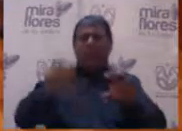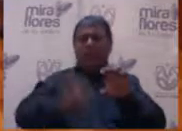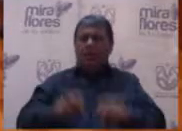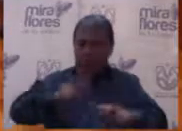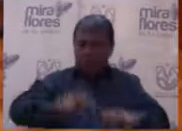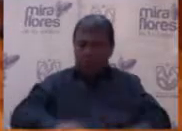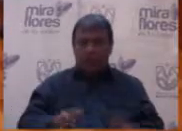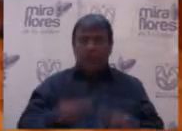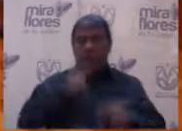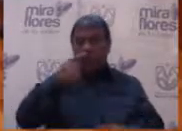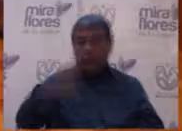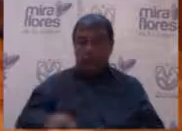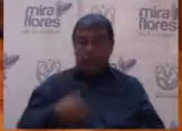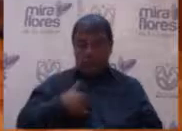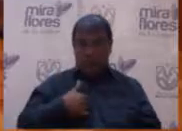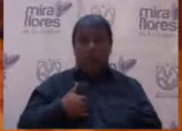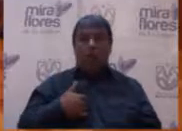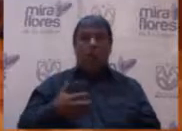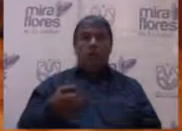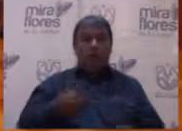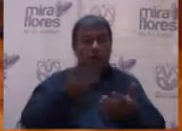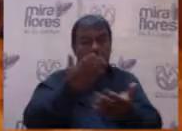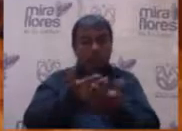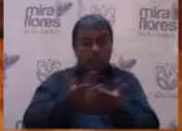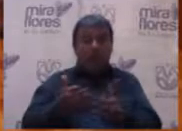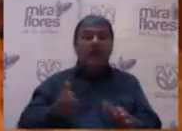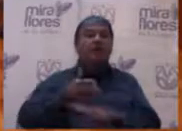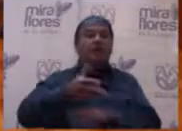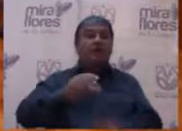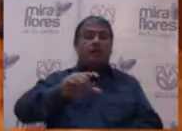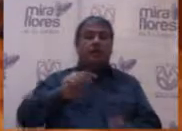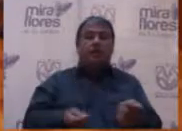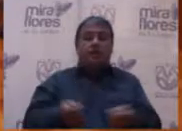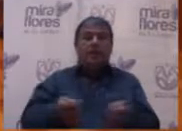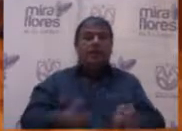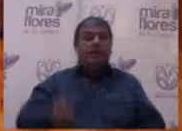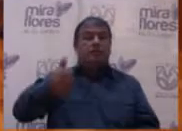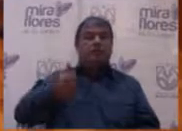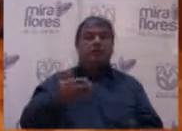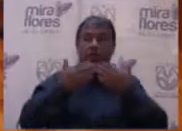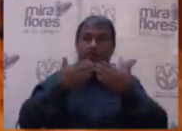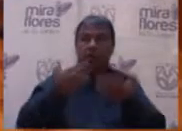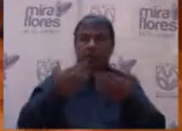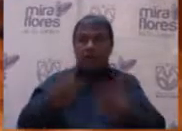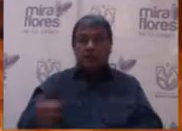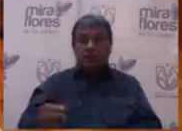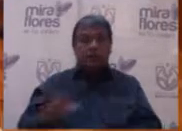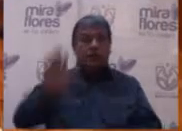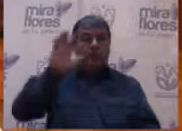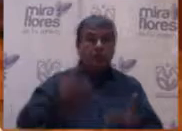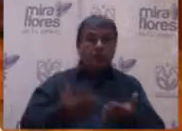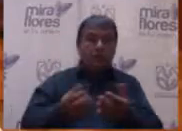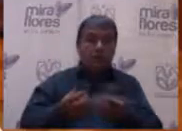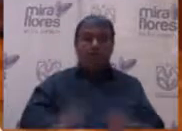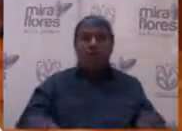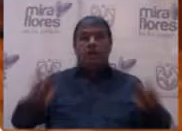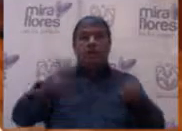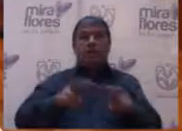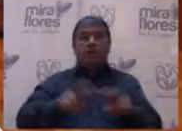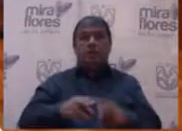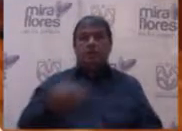eso reitero mi ofrecimiento de que esto se vea a través de la gerencia municipal. Muy bien, muchas gracias por su intervención, que creo que es muy